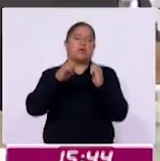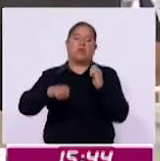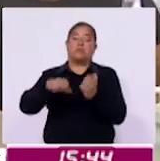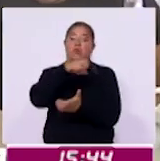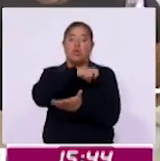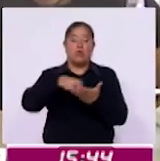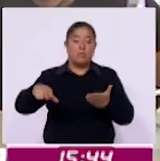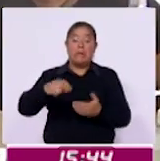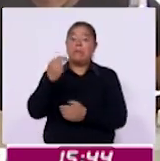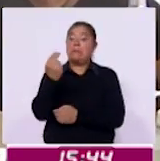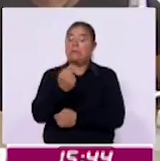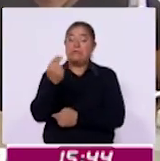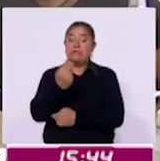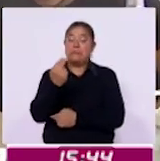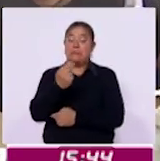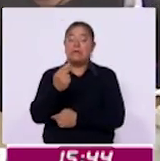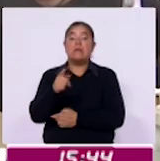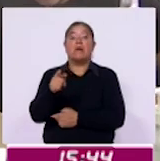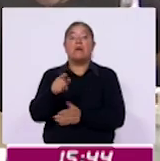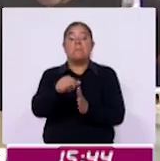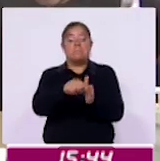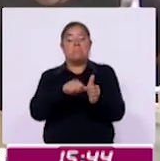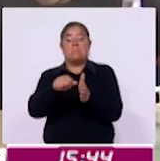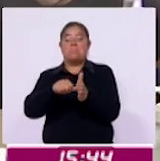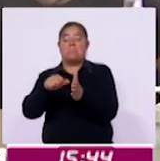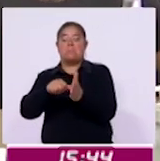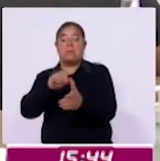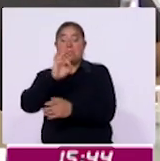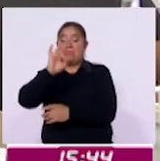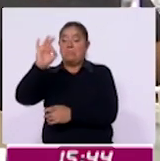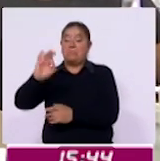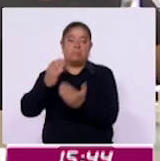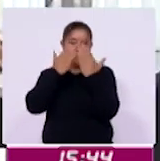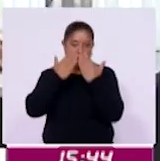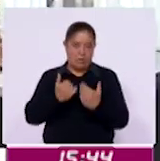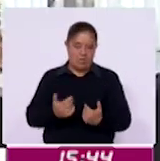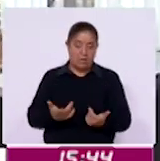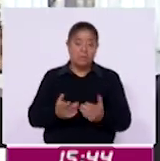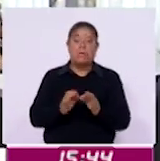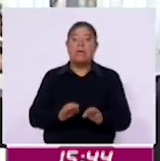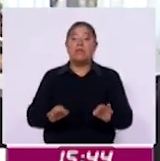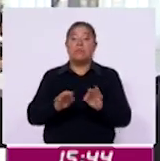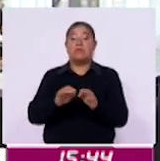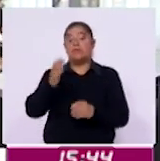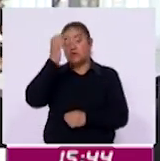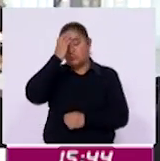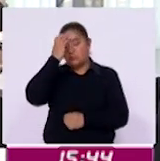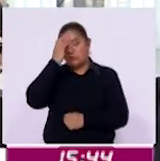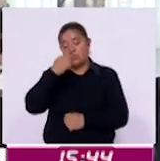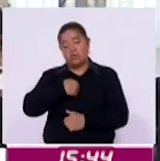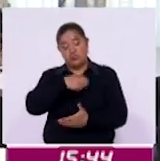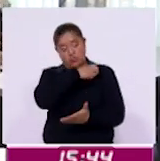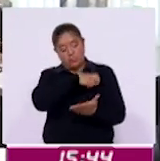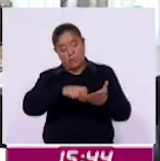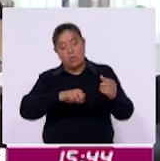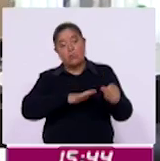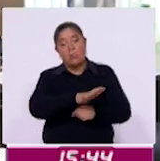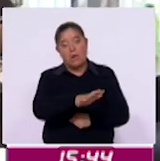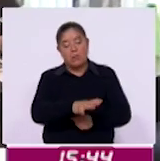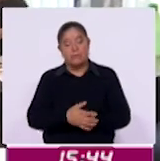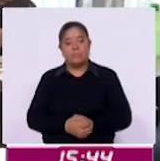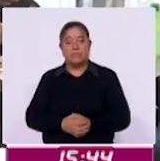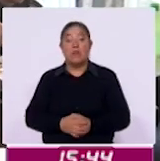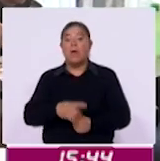compra necesaria a meses sin intereses. Y lo más importante es poder conocer el tipo de producto que estoy contratando para